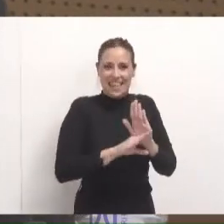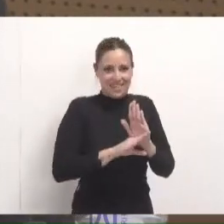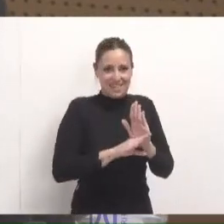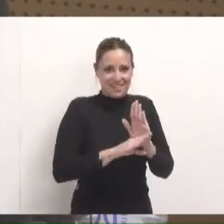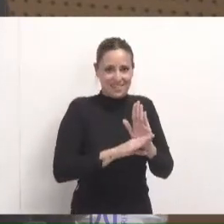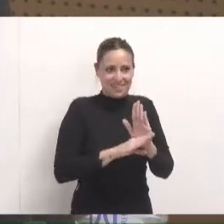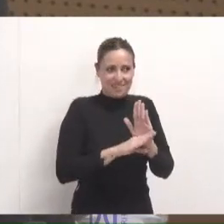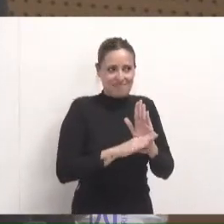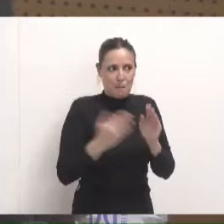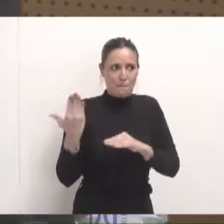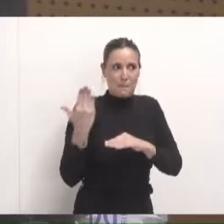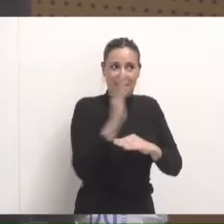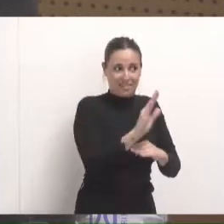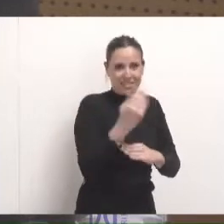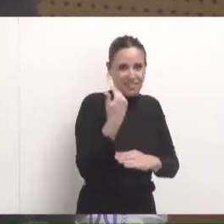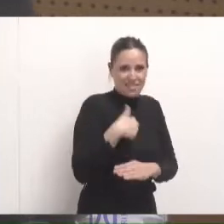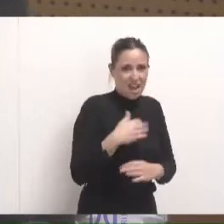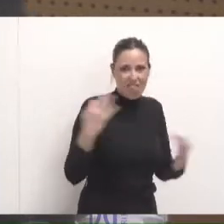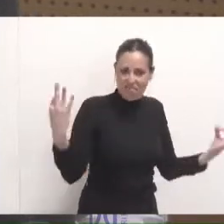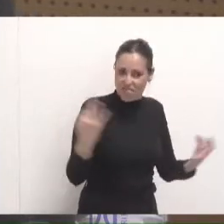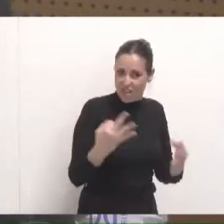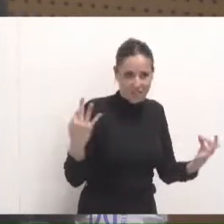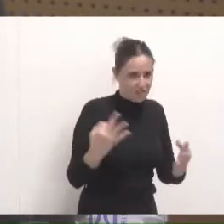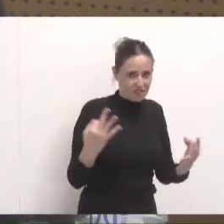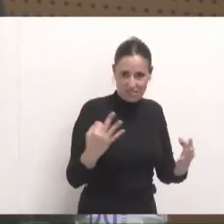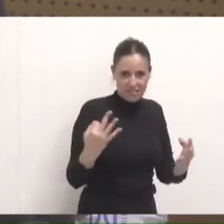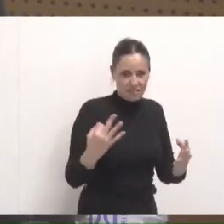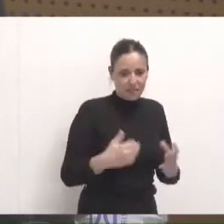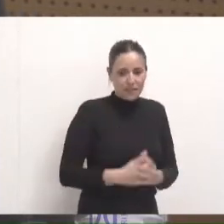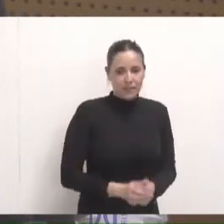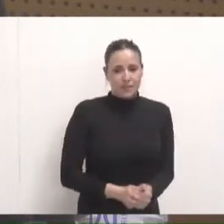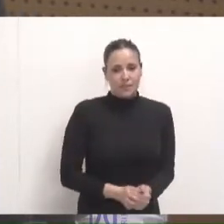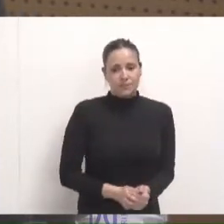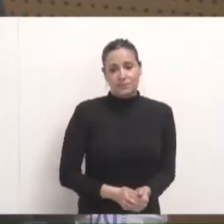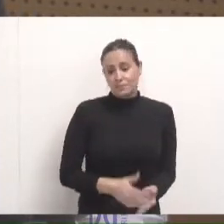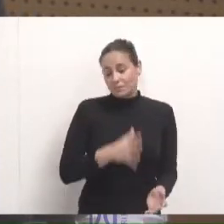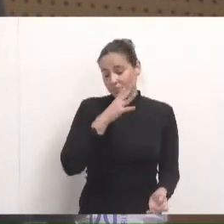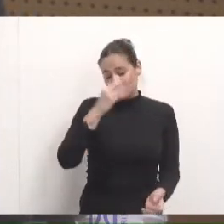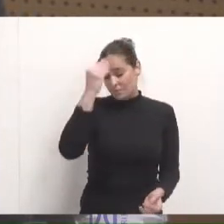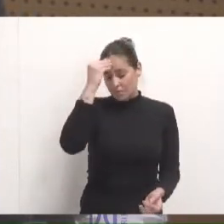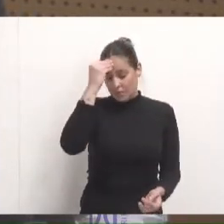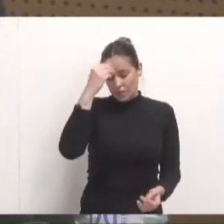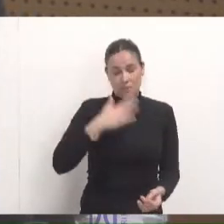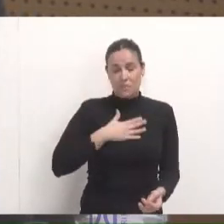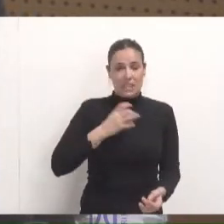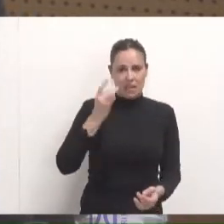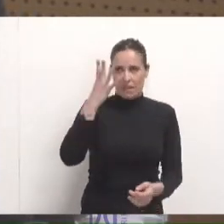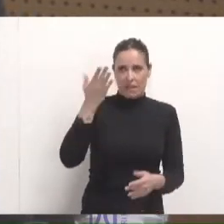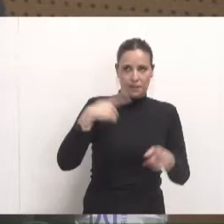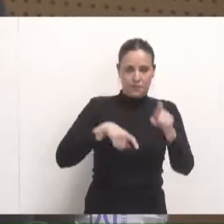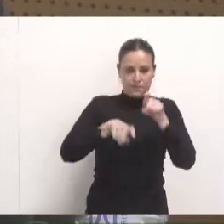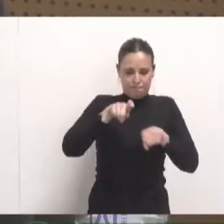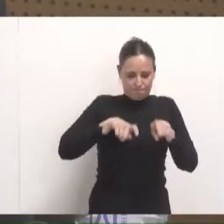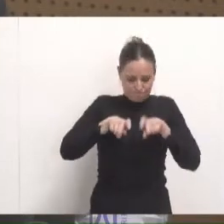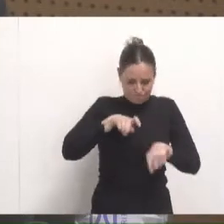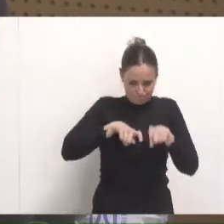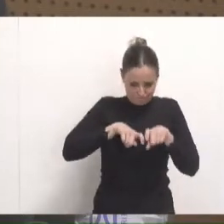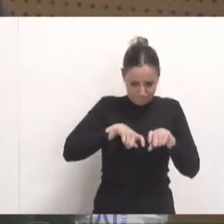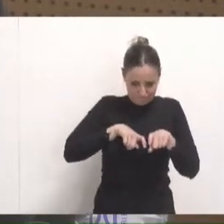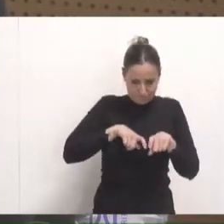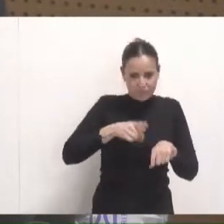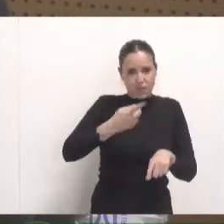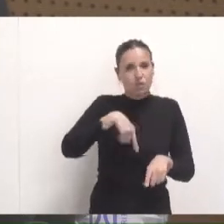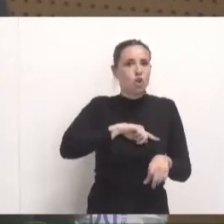y todas las cuestiones necesarias. Porque, mire, volviendo a la idea que empezaba antes, no debemos